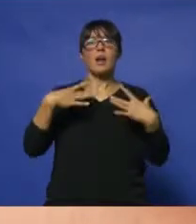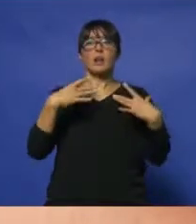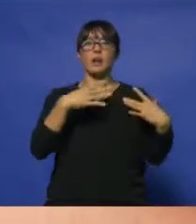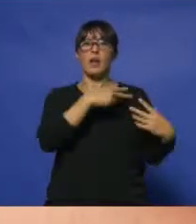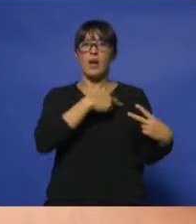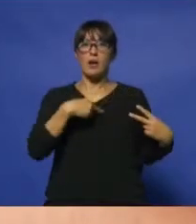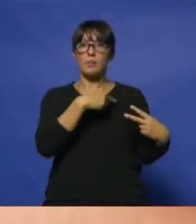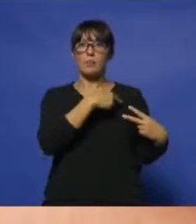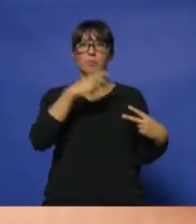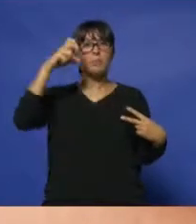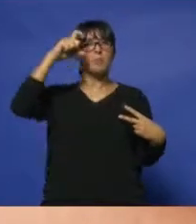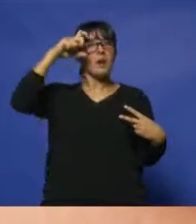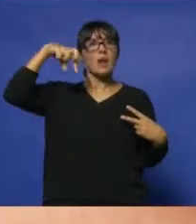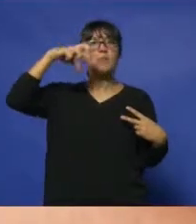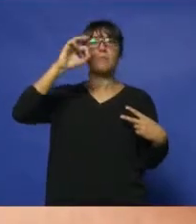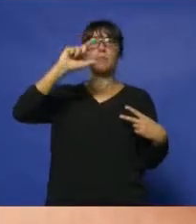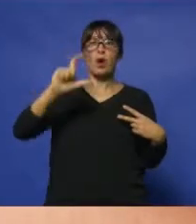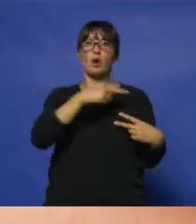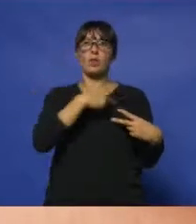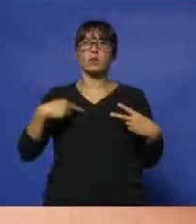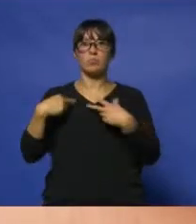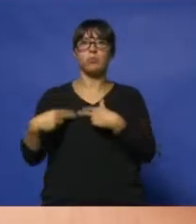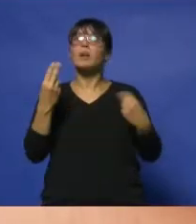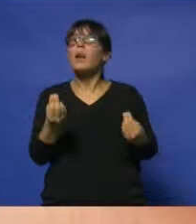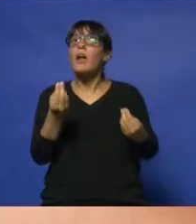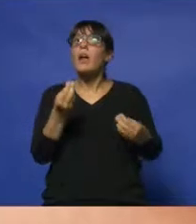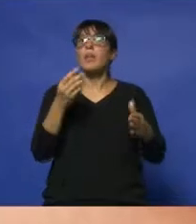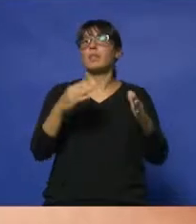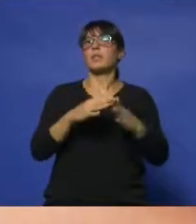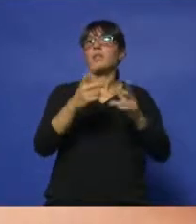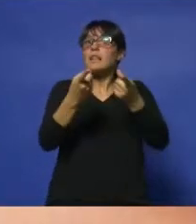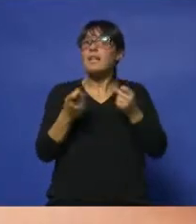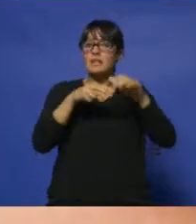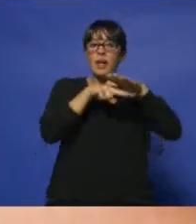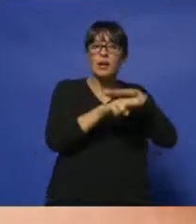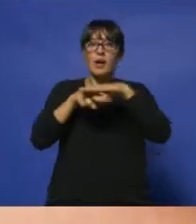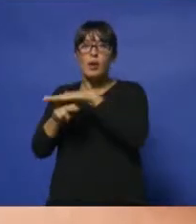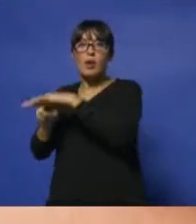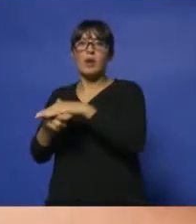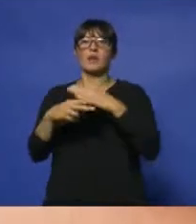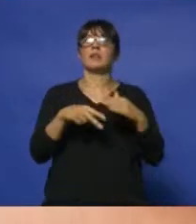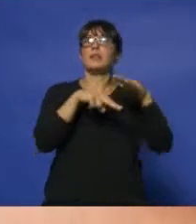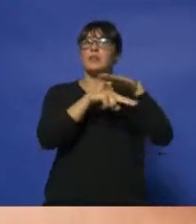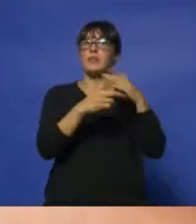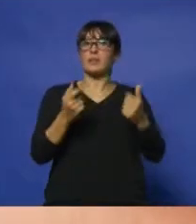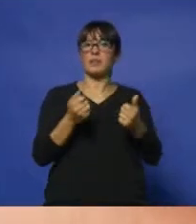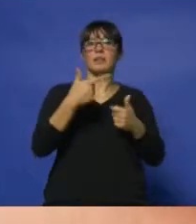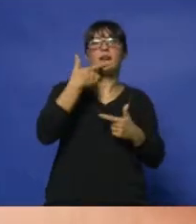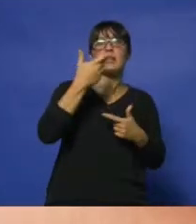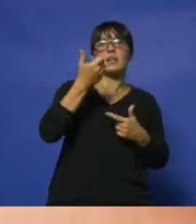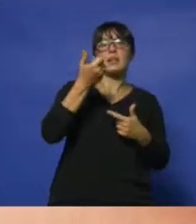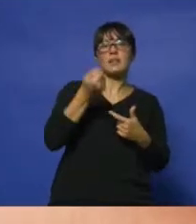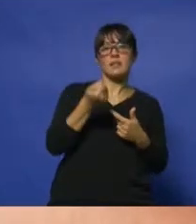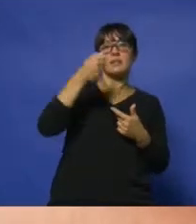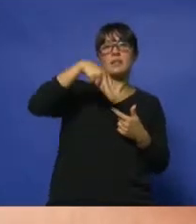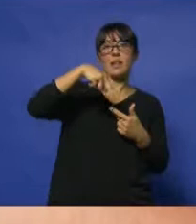enfermedades que generan justamente la internación preventiva en los centros de salud. Clínicas privadas. San Martín, ese